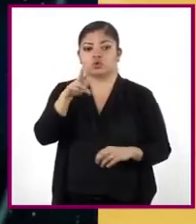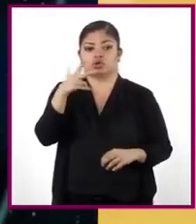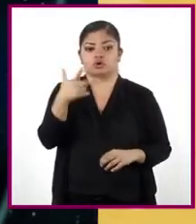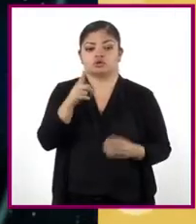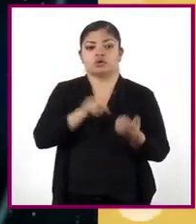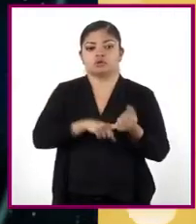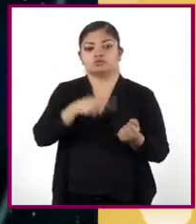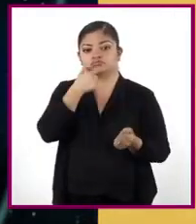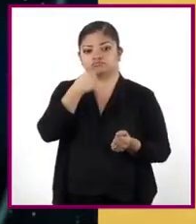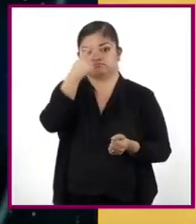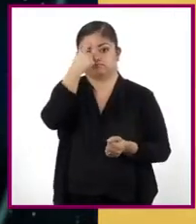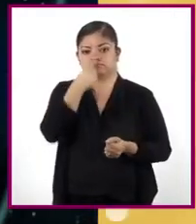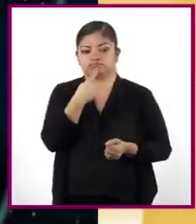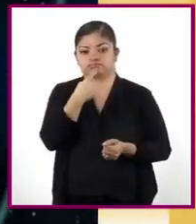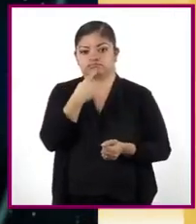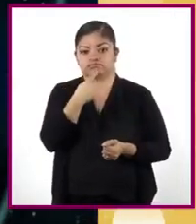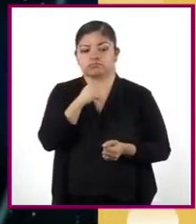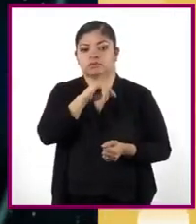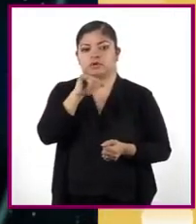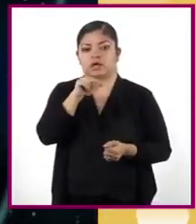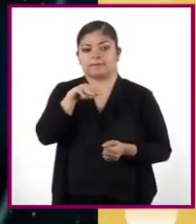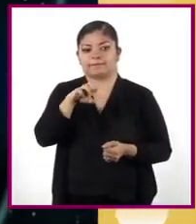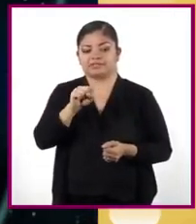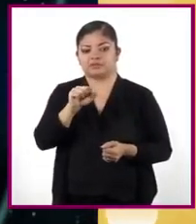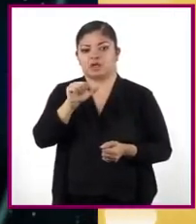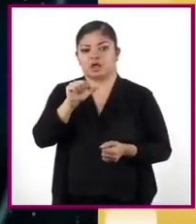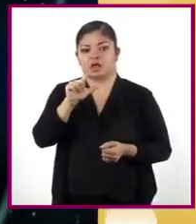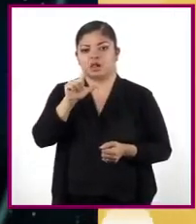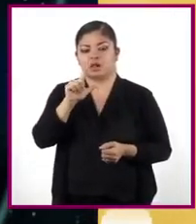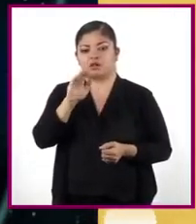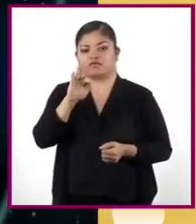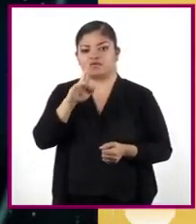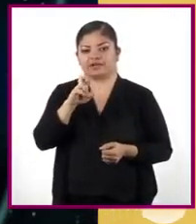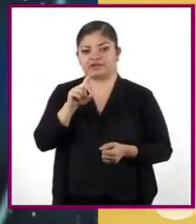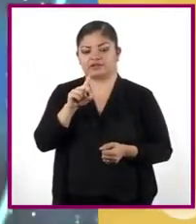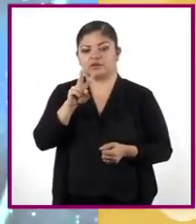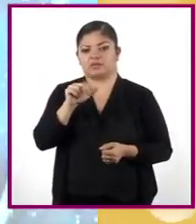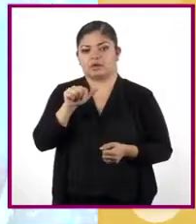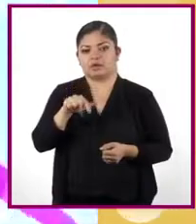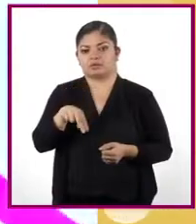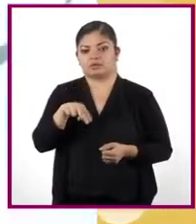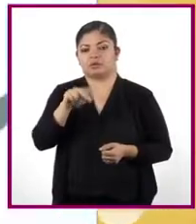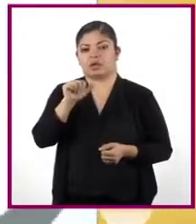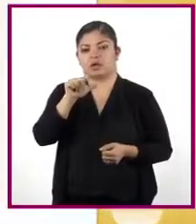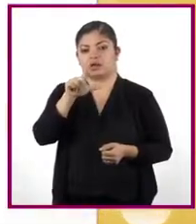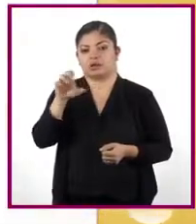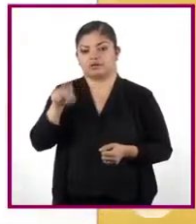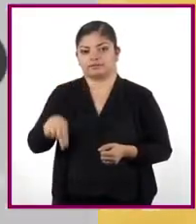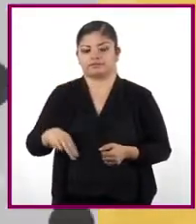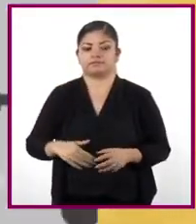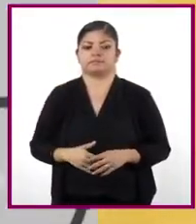el científico estadounidense James Alfred Van Allen.